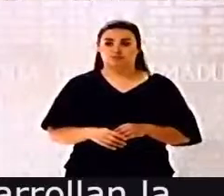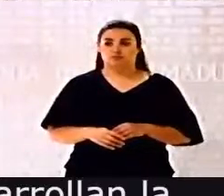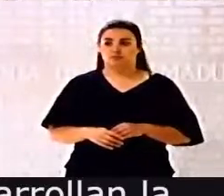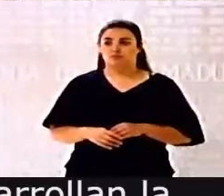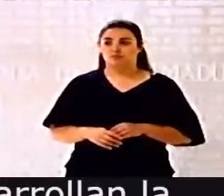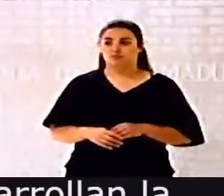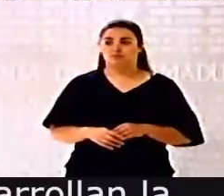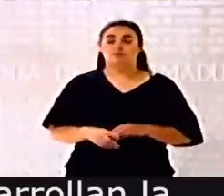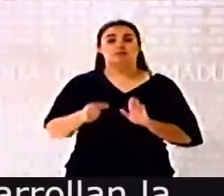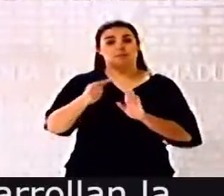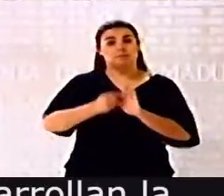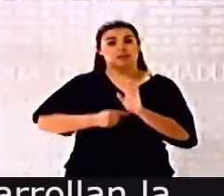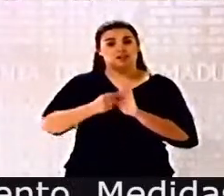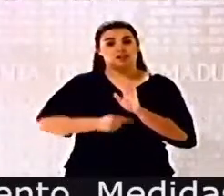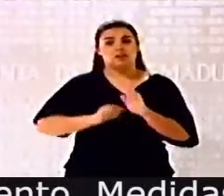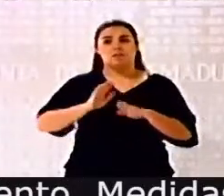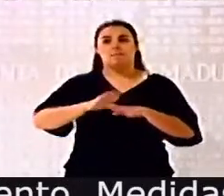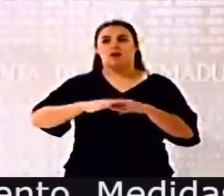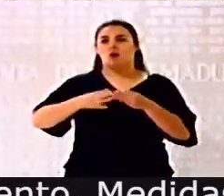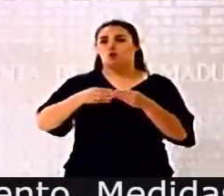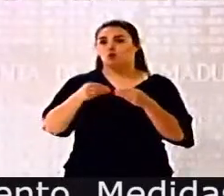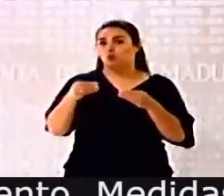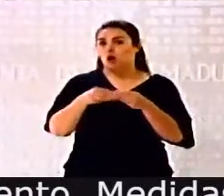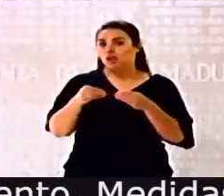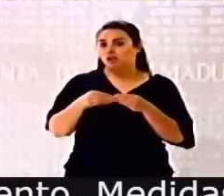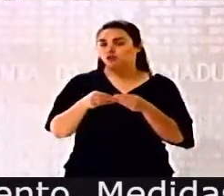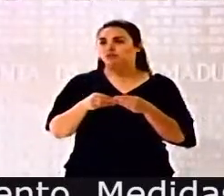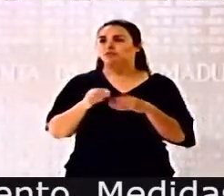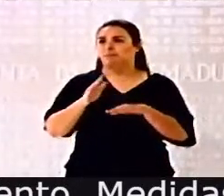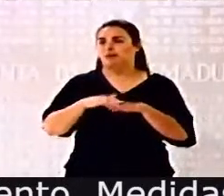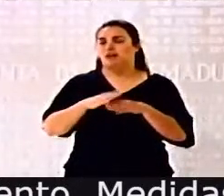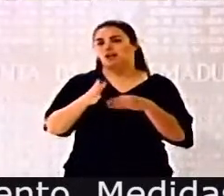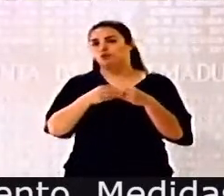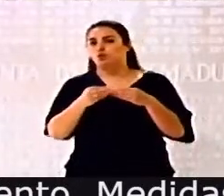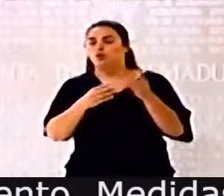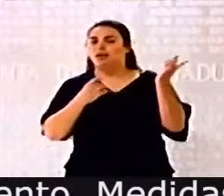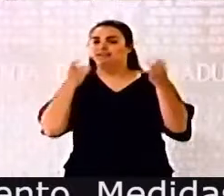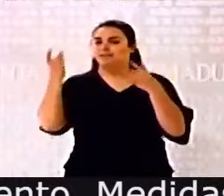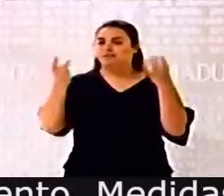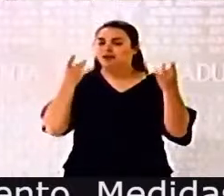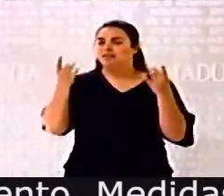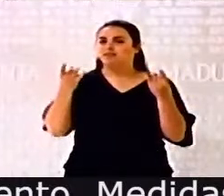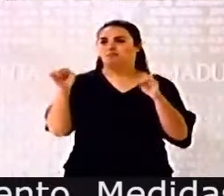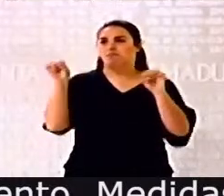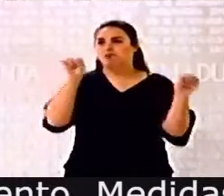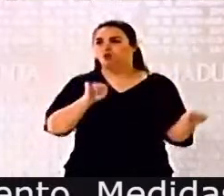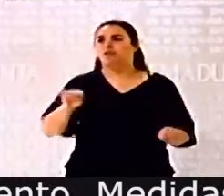Medidas para los usuarios, para que los usuarios de esas actividades estén